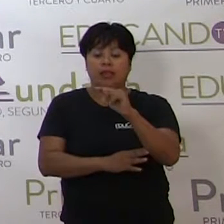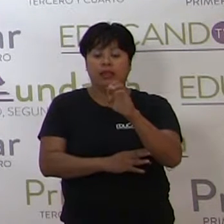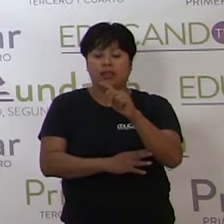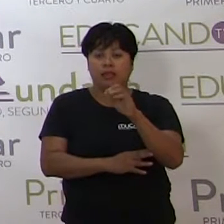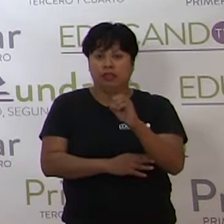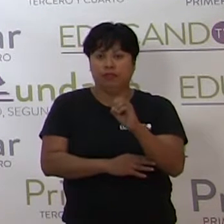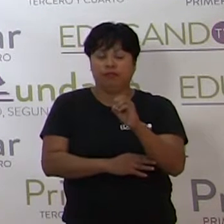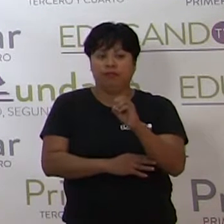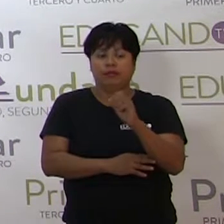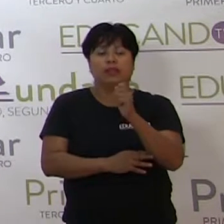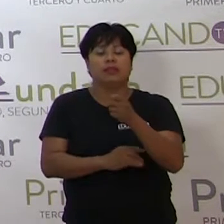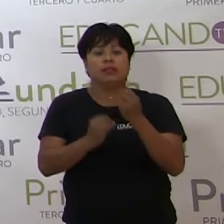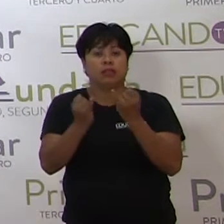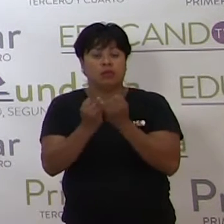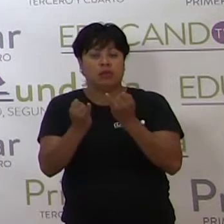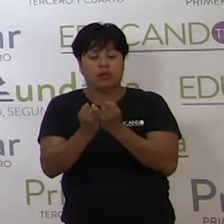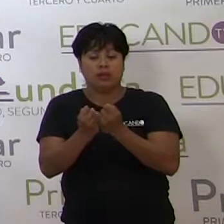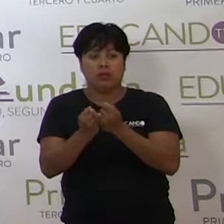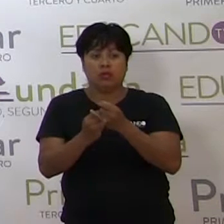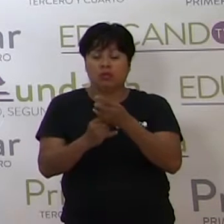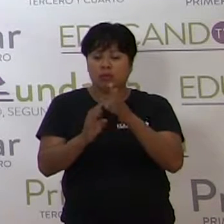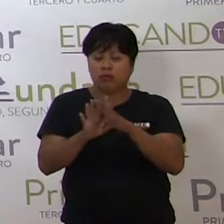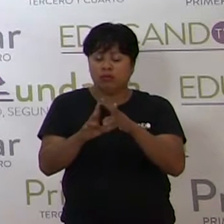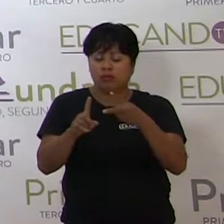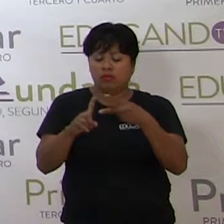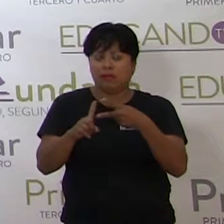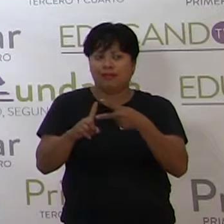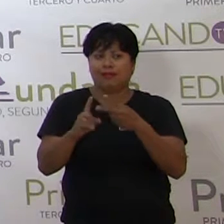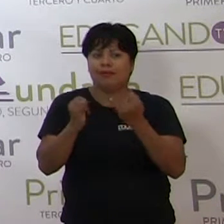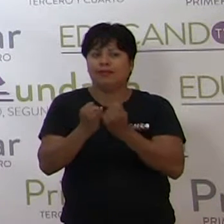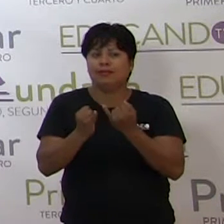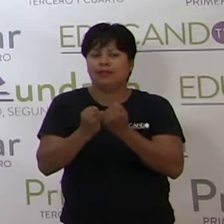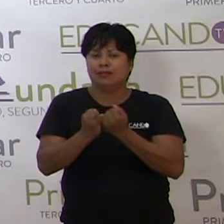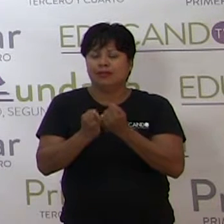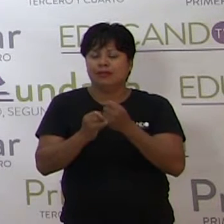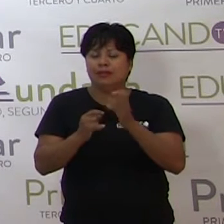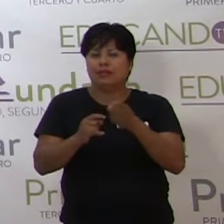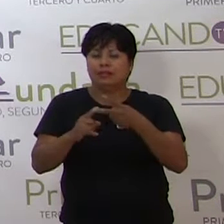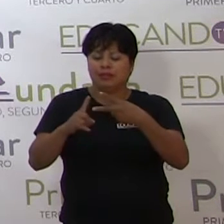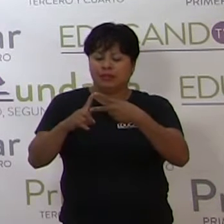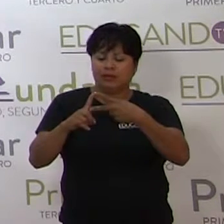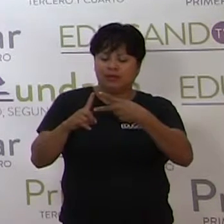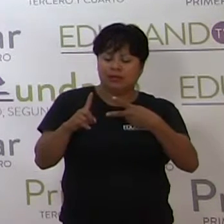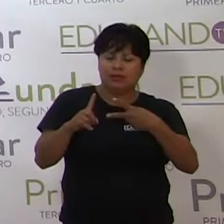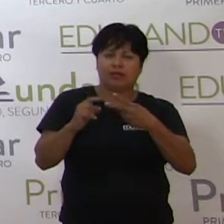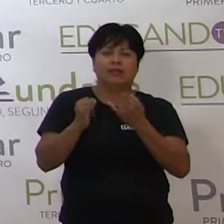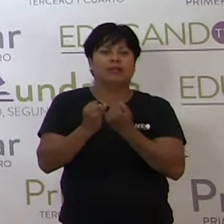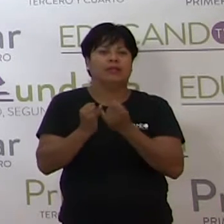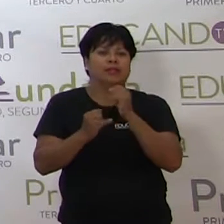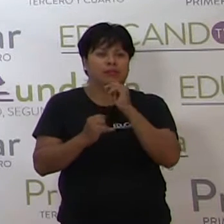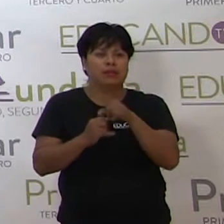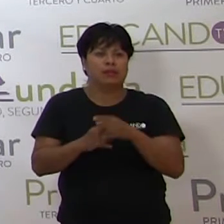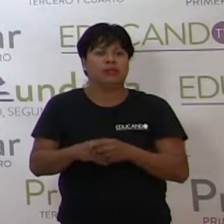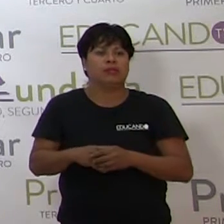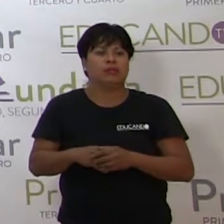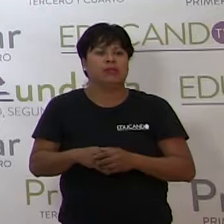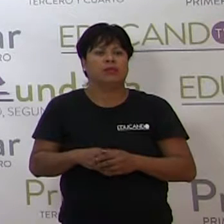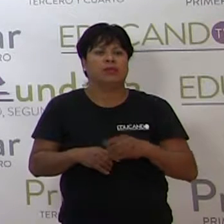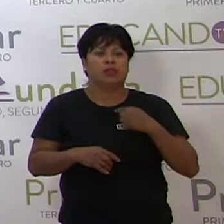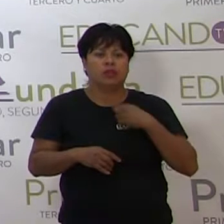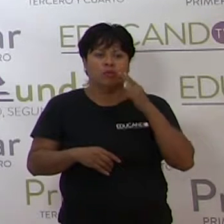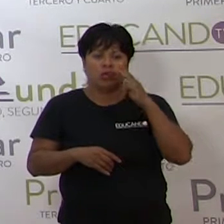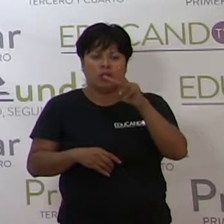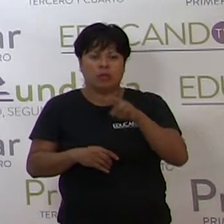a lo, es igualita la figura que esta, es un triángulo, es la misma. Voy a